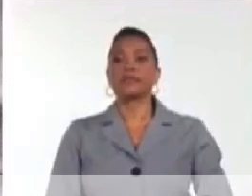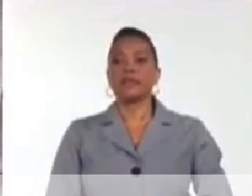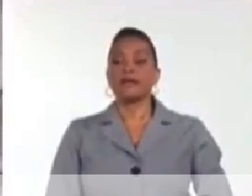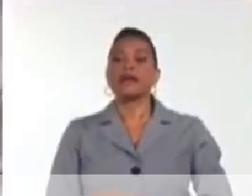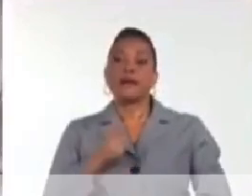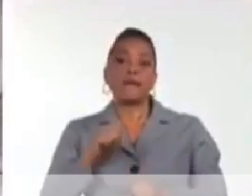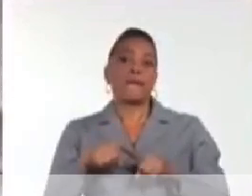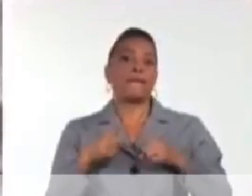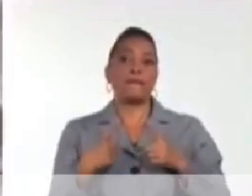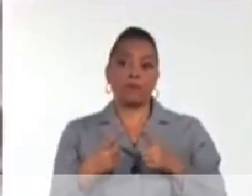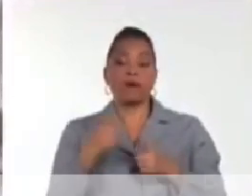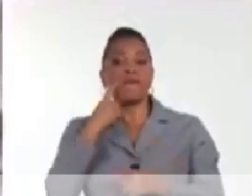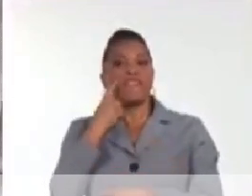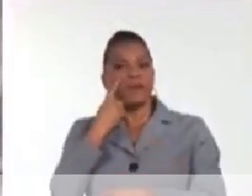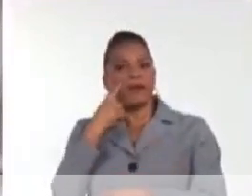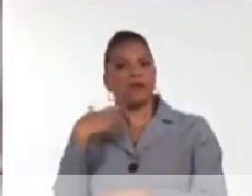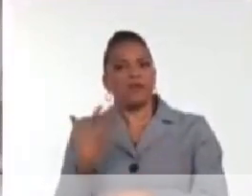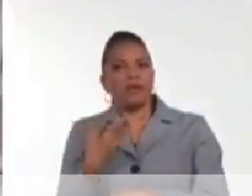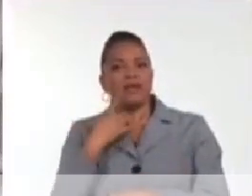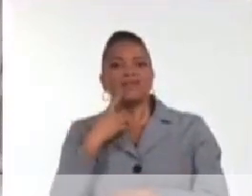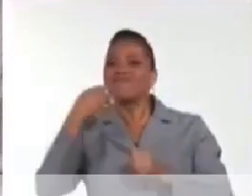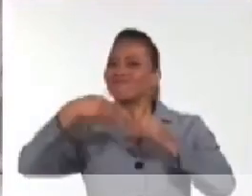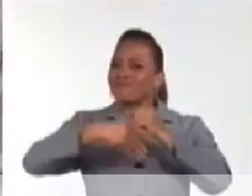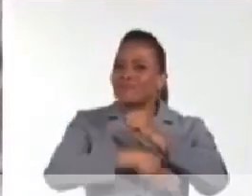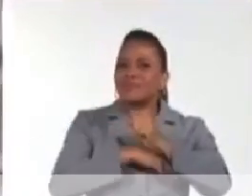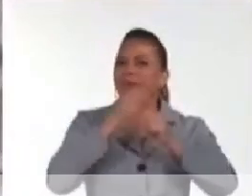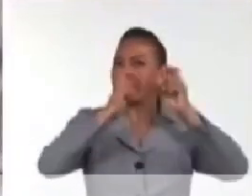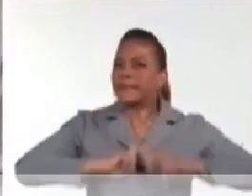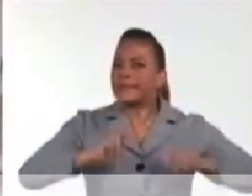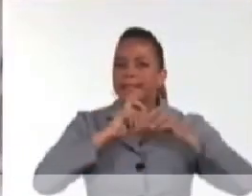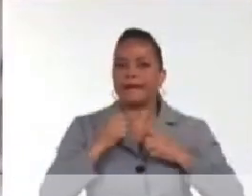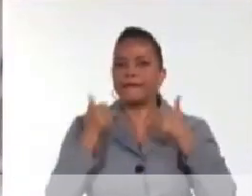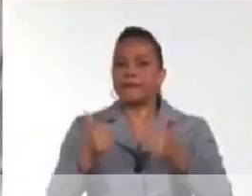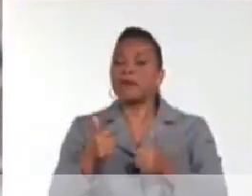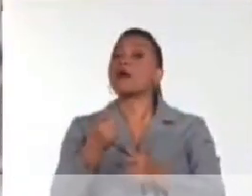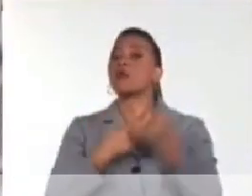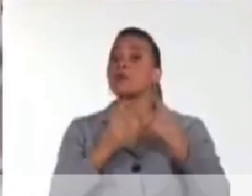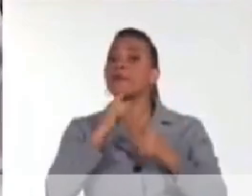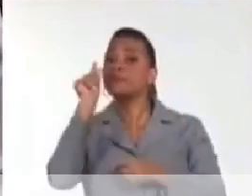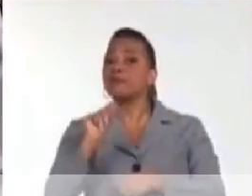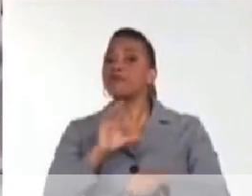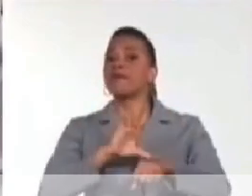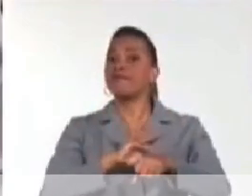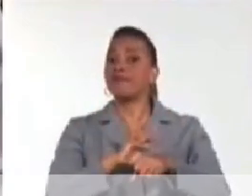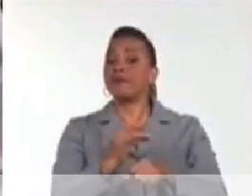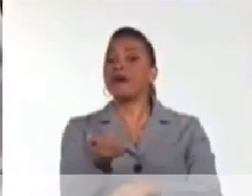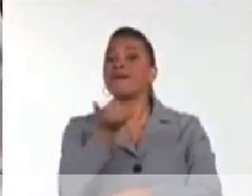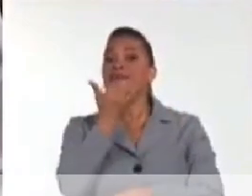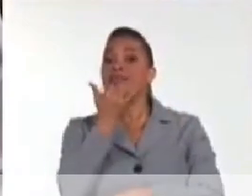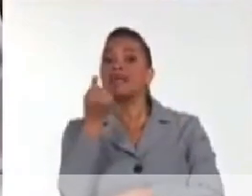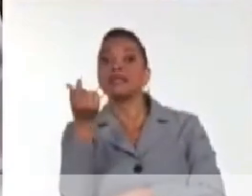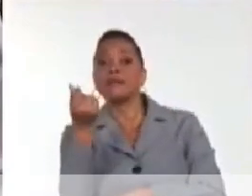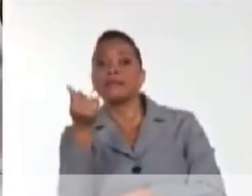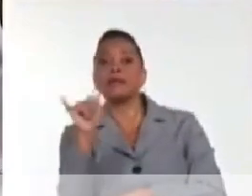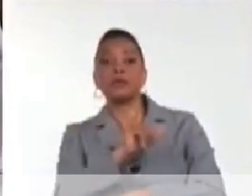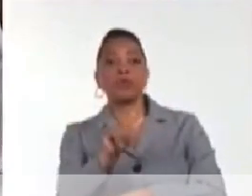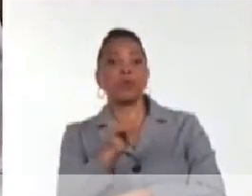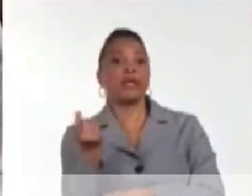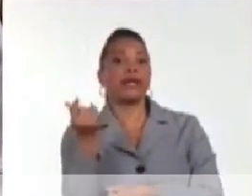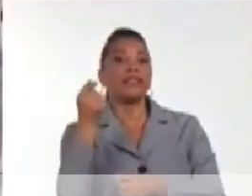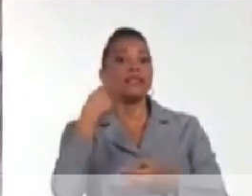primero, vea las cosas con la mayor inmediatez posible, porque hay gente afectada en sus ingresos y